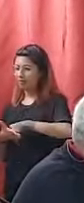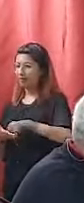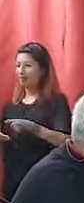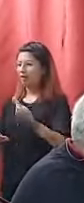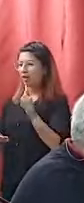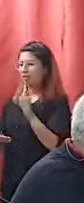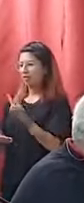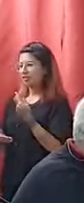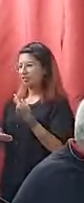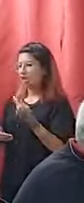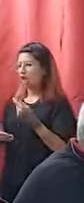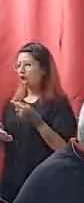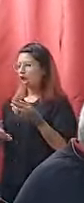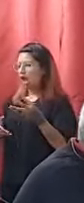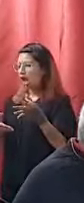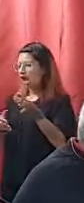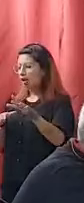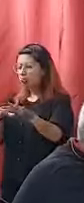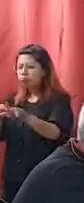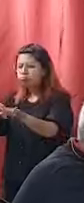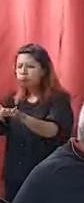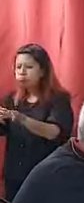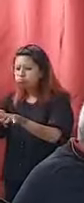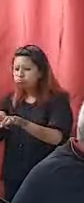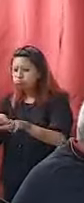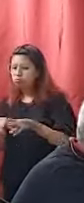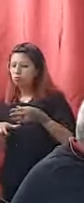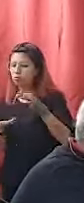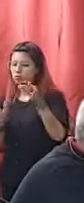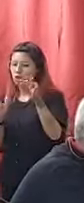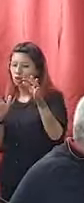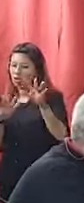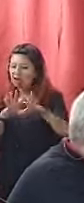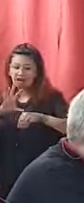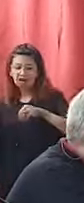colectar de manera organizada la organización, datos de contacto y demás medios.